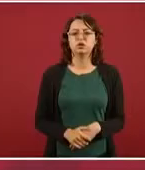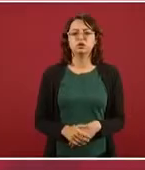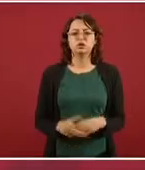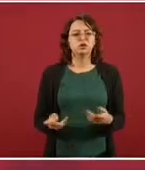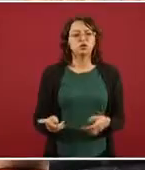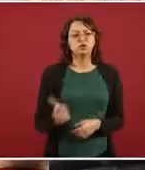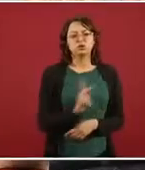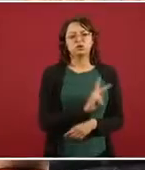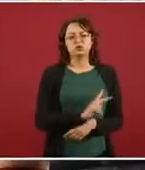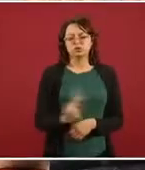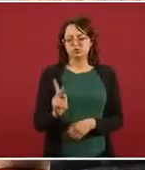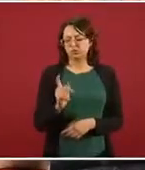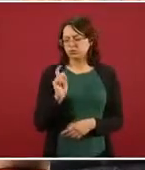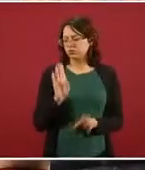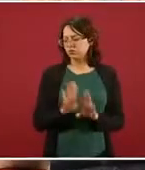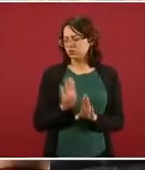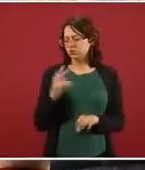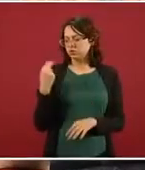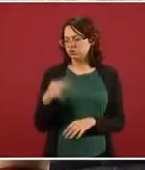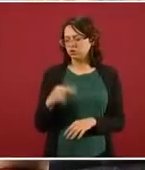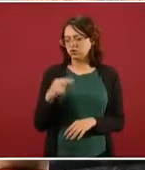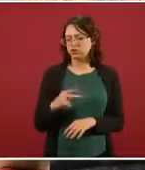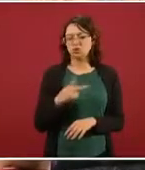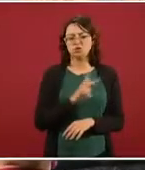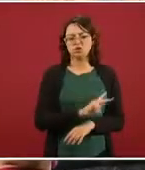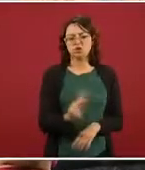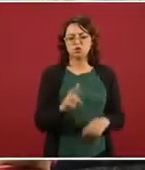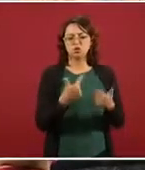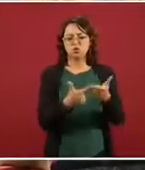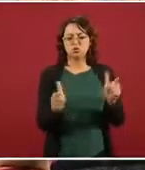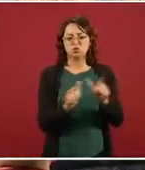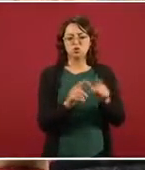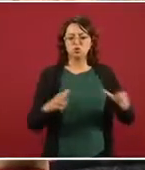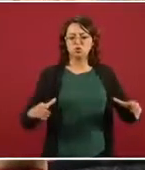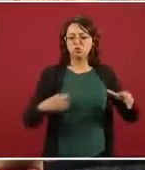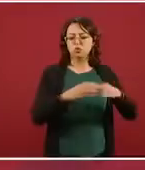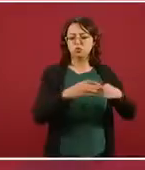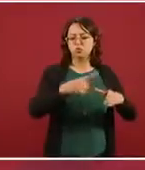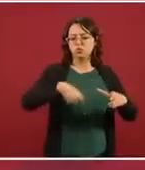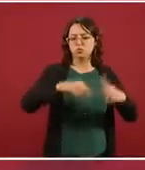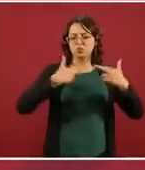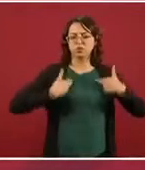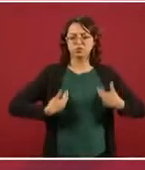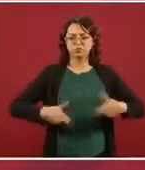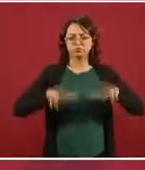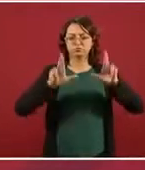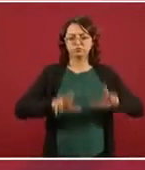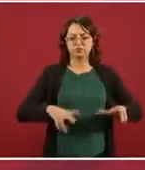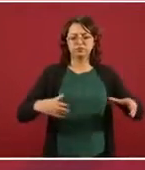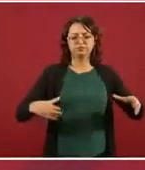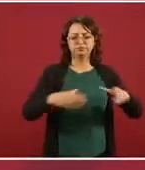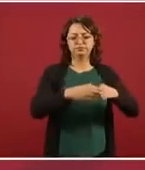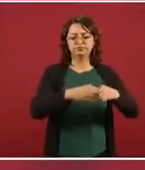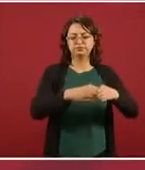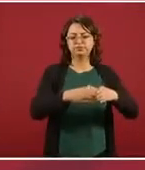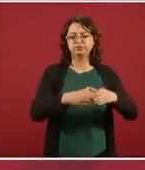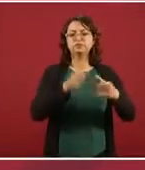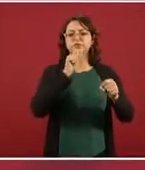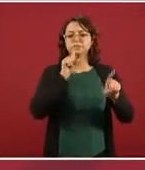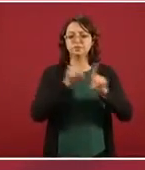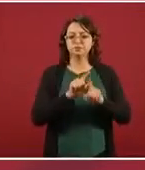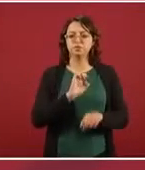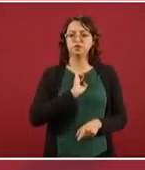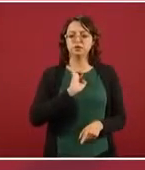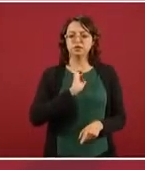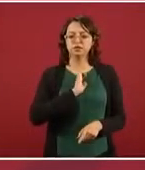tiene un nombre, la delegación, toda la delegación, o sea, incluyendo sus